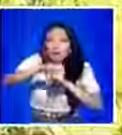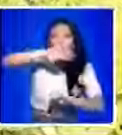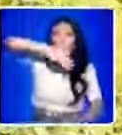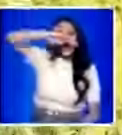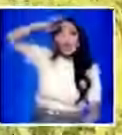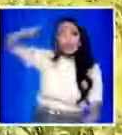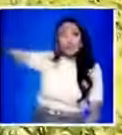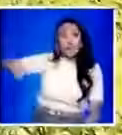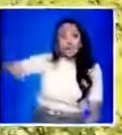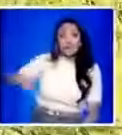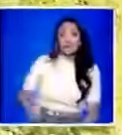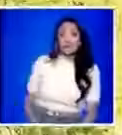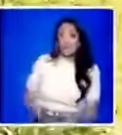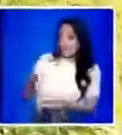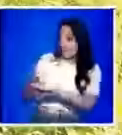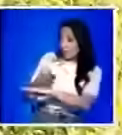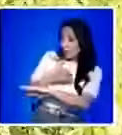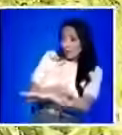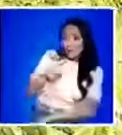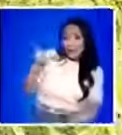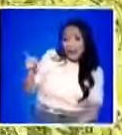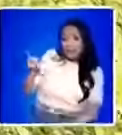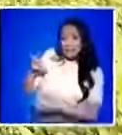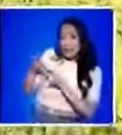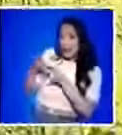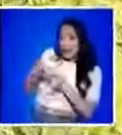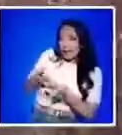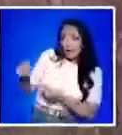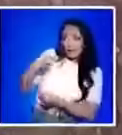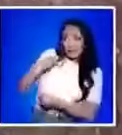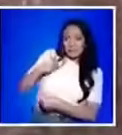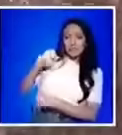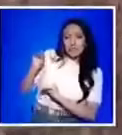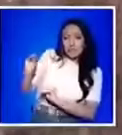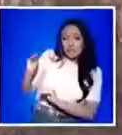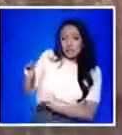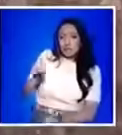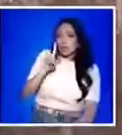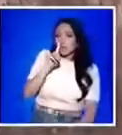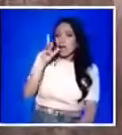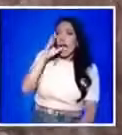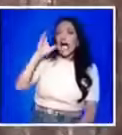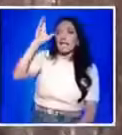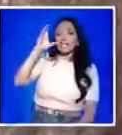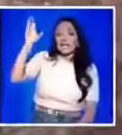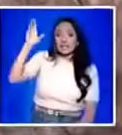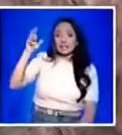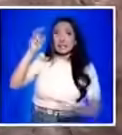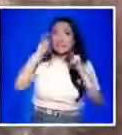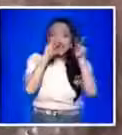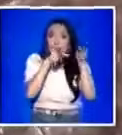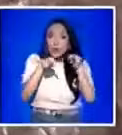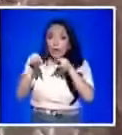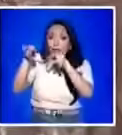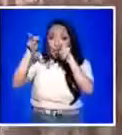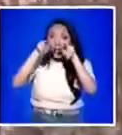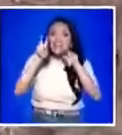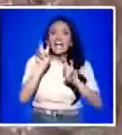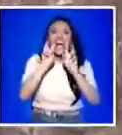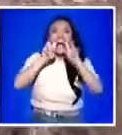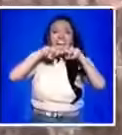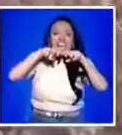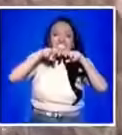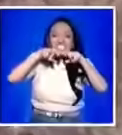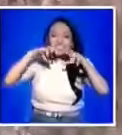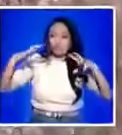montaña. Antes de ingresar, los guías nativos nos recomiendan hacerlo cantando, porque los guardianes del túnel son murciélagos que